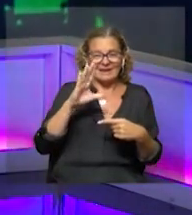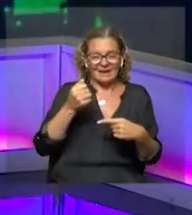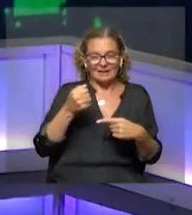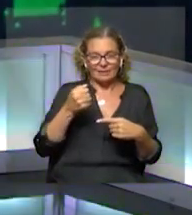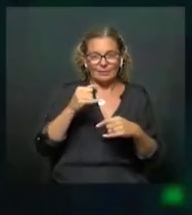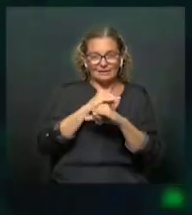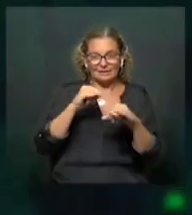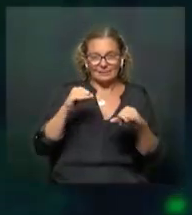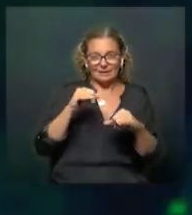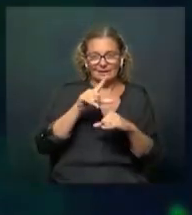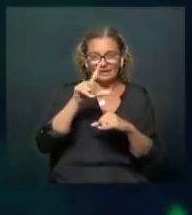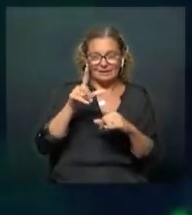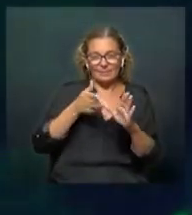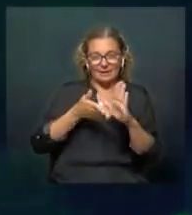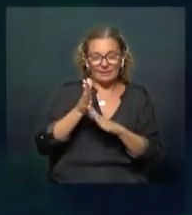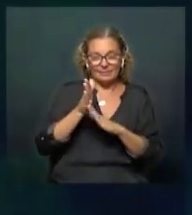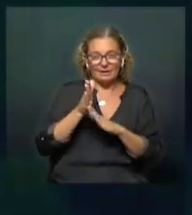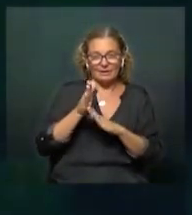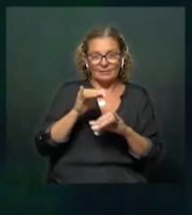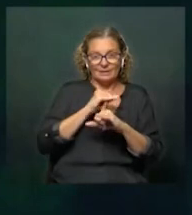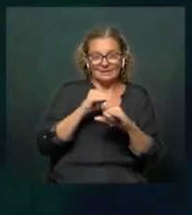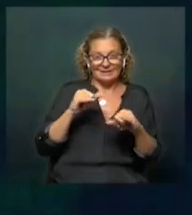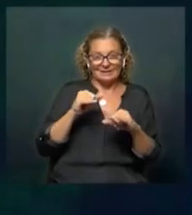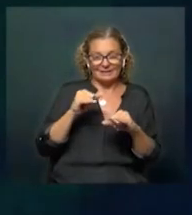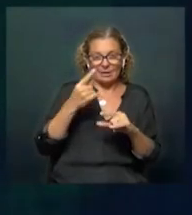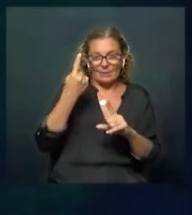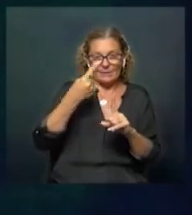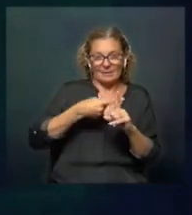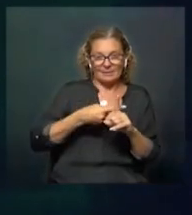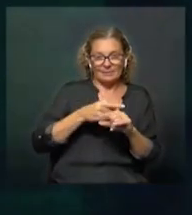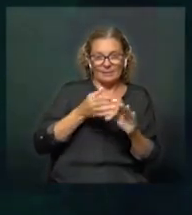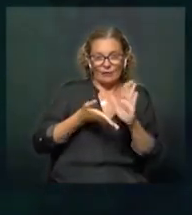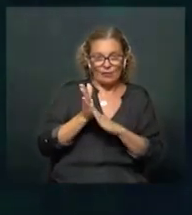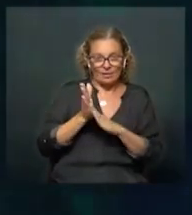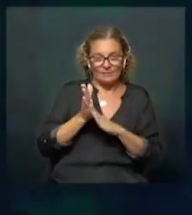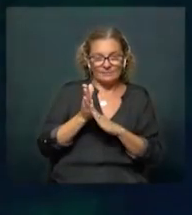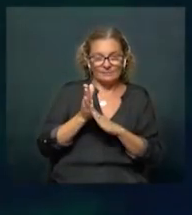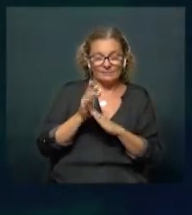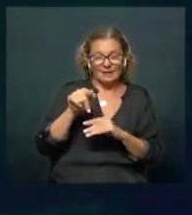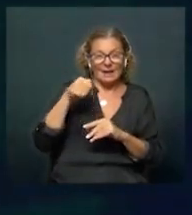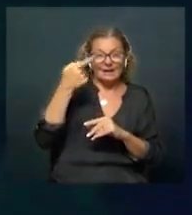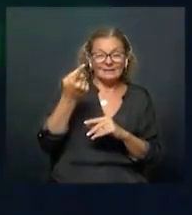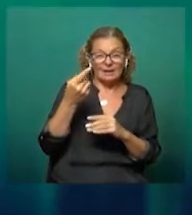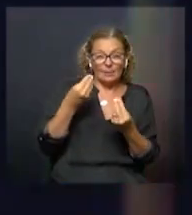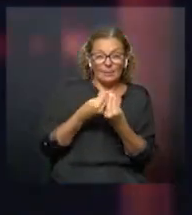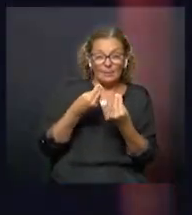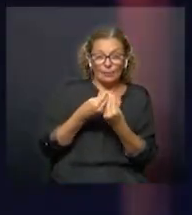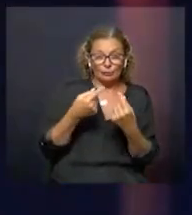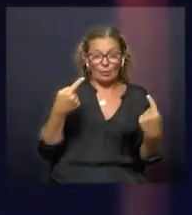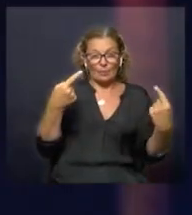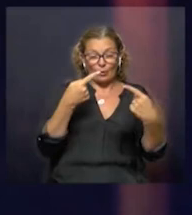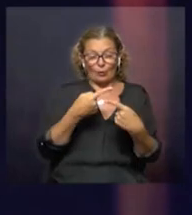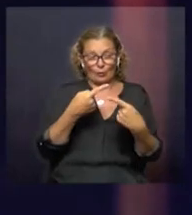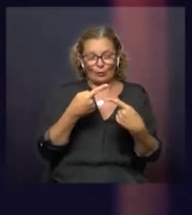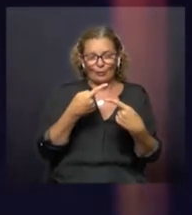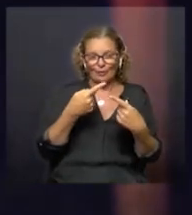era terminar el Liceo para irme Así que apenas terminé al mes me fui y allá bueno Muchos cristales y muchos jazz